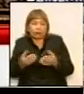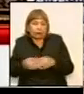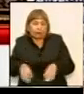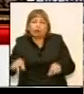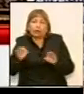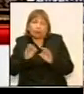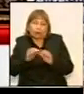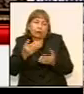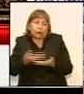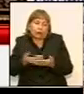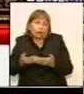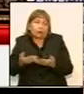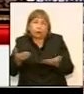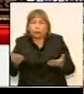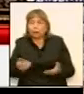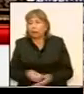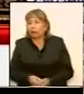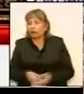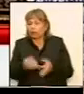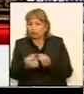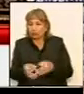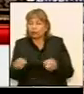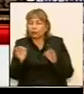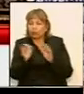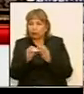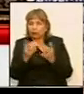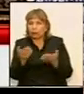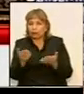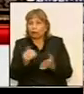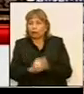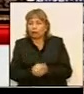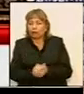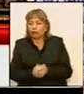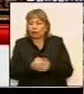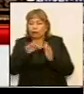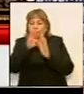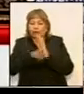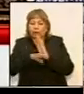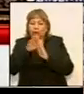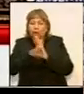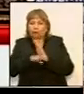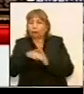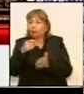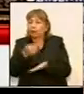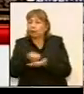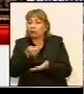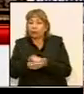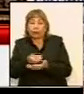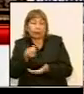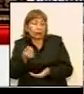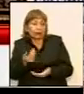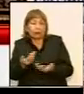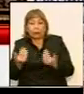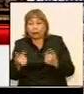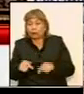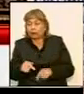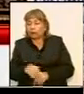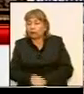sido el cambio en precios. Ya, lo más importante fue la bajada de precios que tuvimos a comienzos de esta